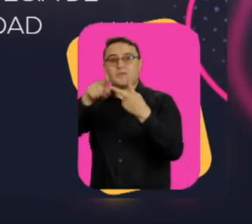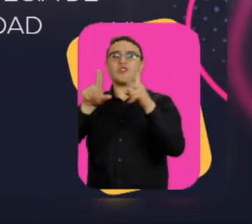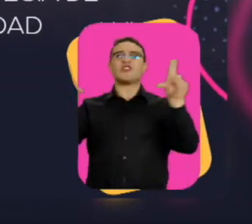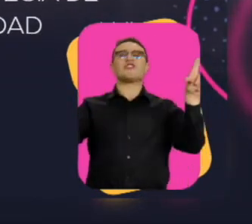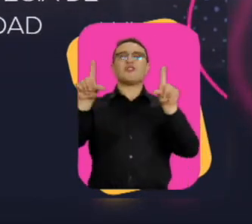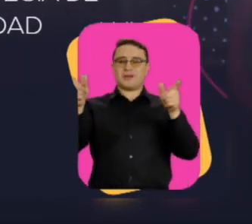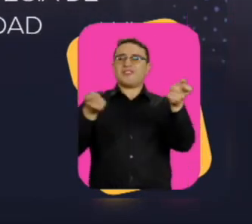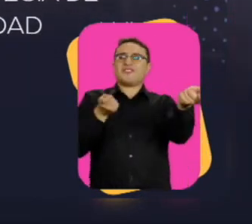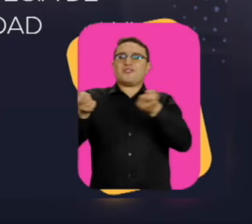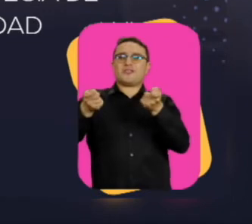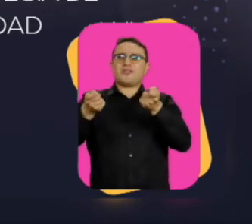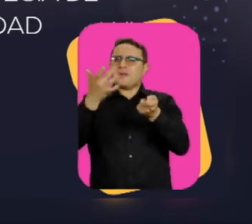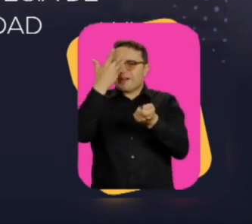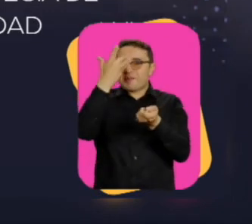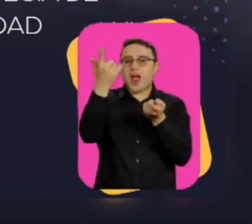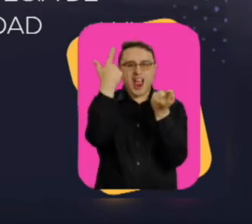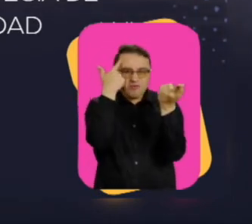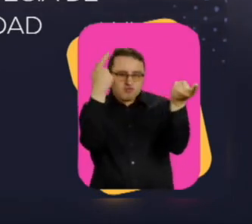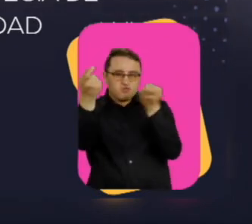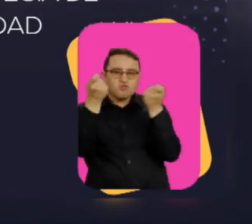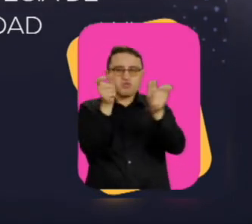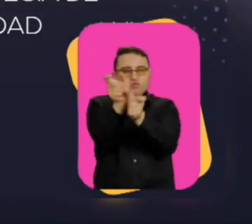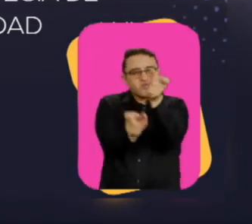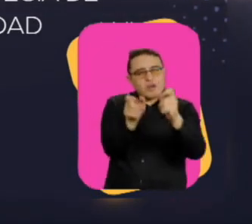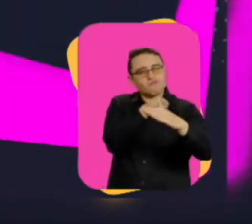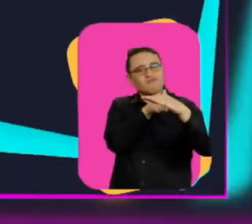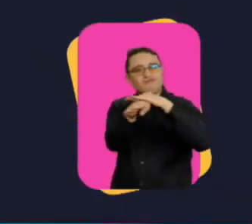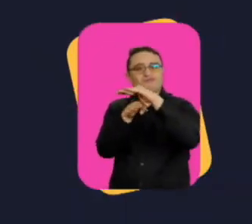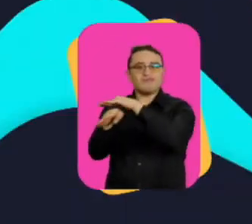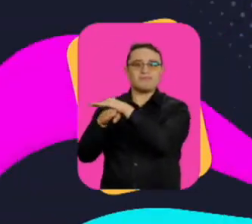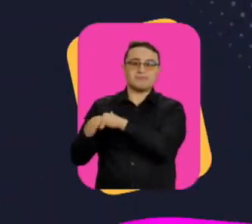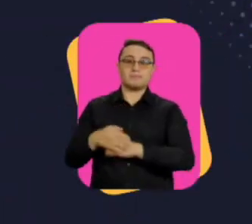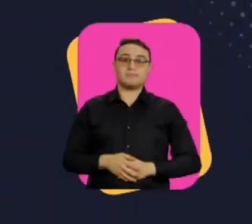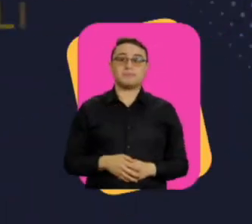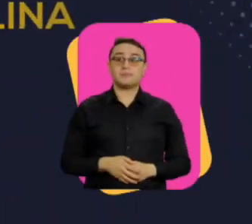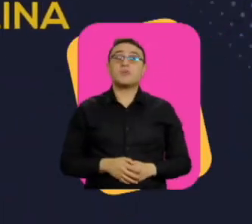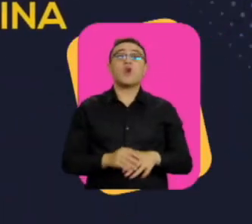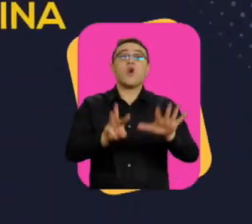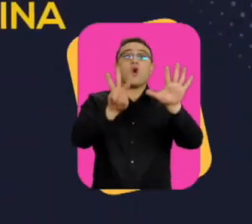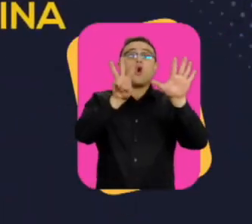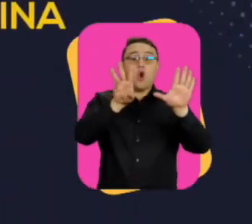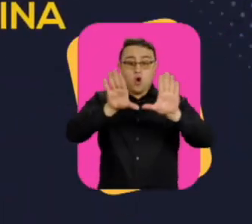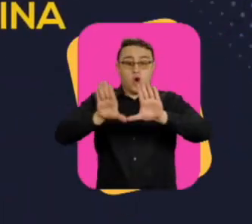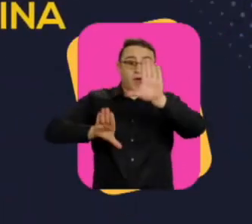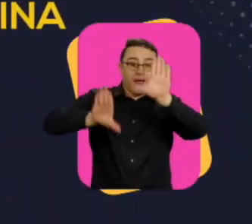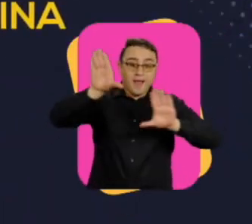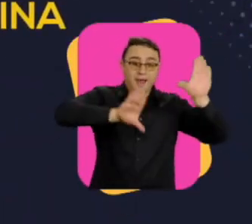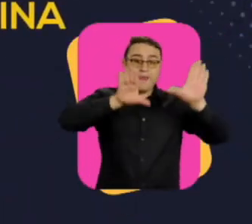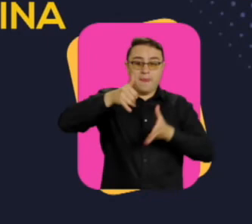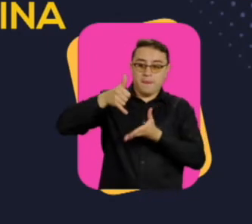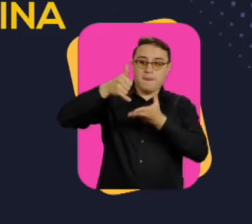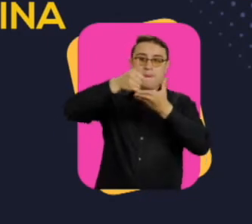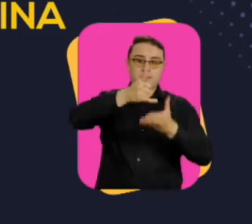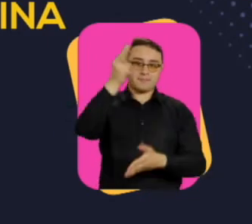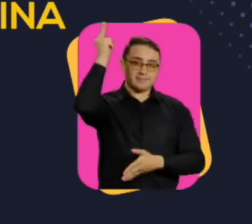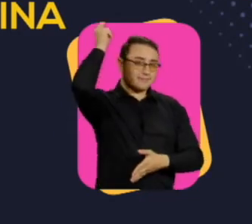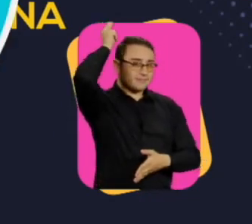Toma el Control por su estrategia de accesibilidad, y 8 nominaciones de los premios India